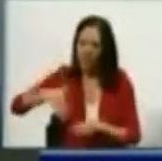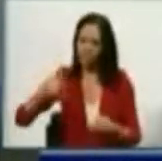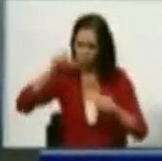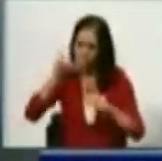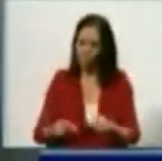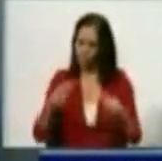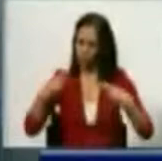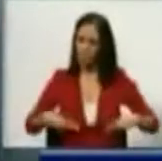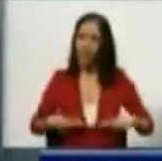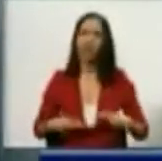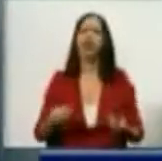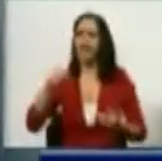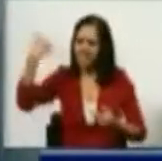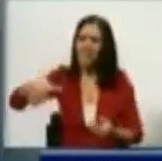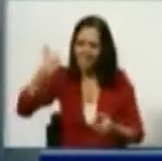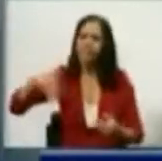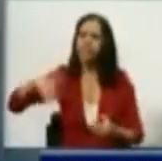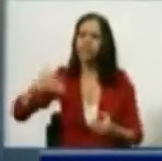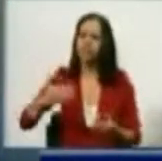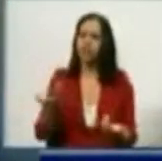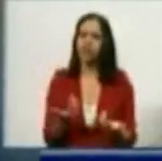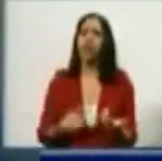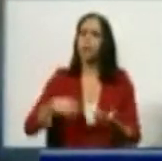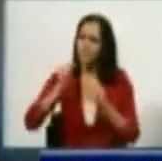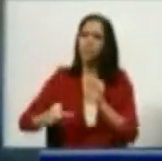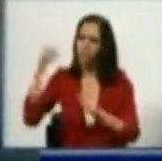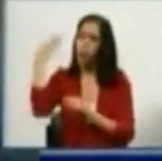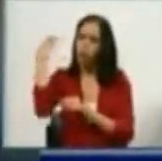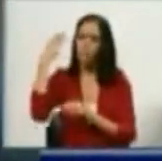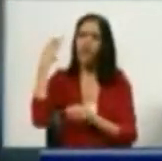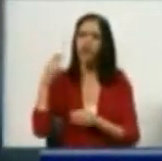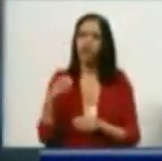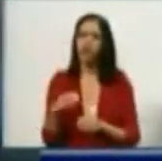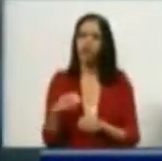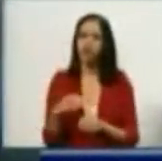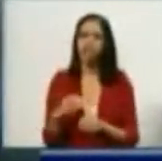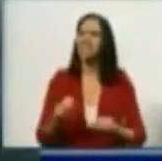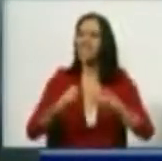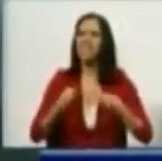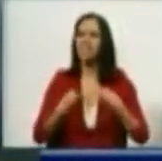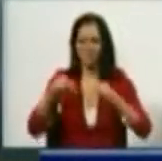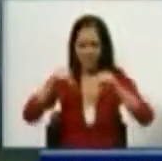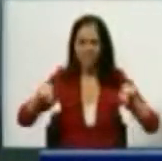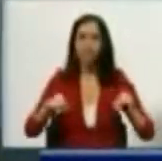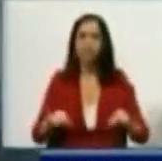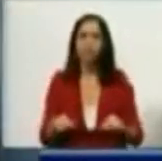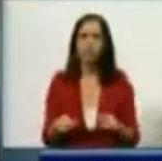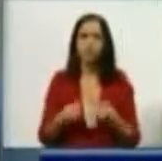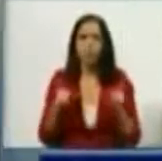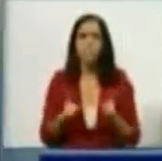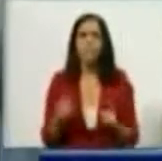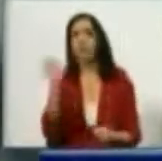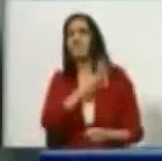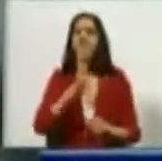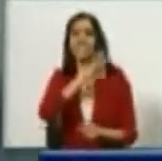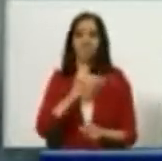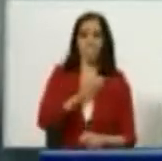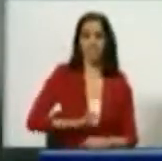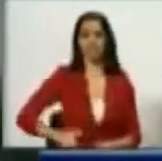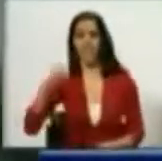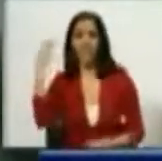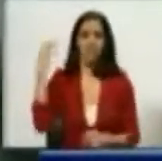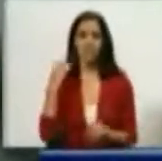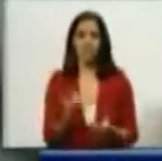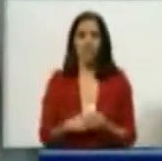seres humanos a ver que tenemos derecho colombianos en este territorio pero ya el señor Duque